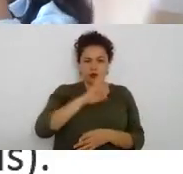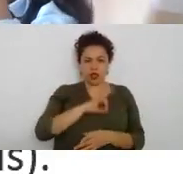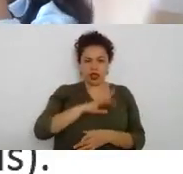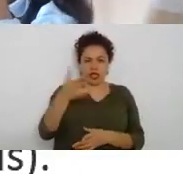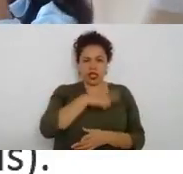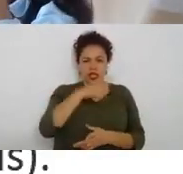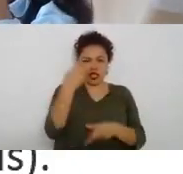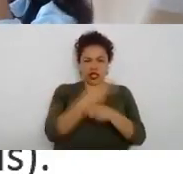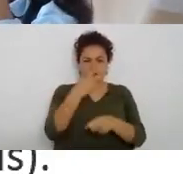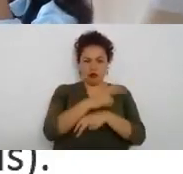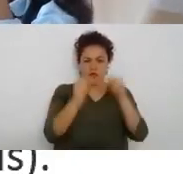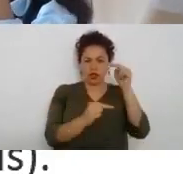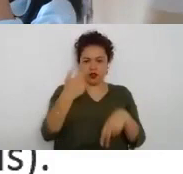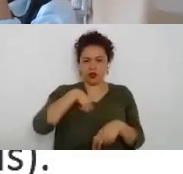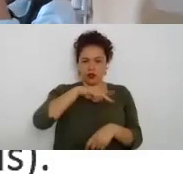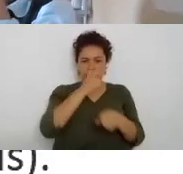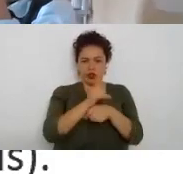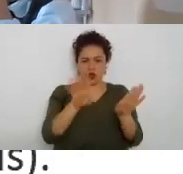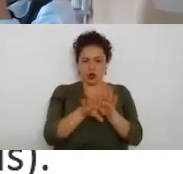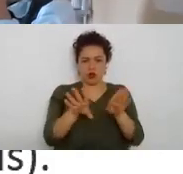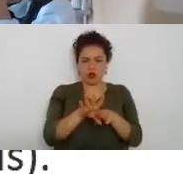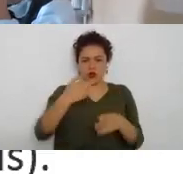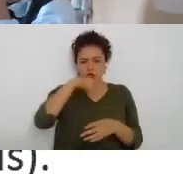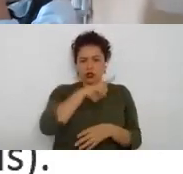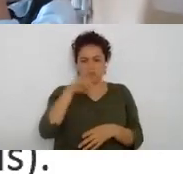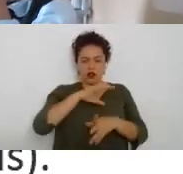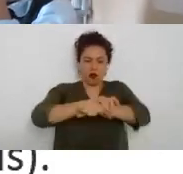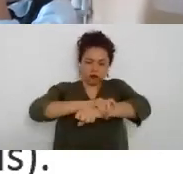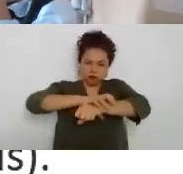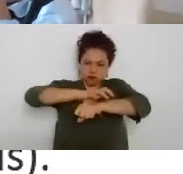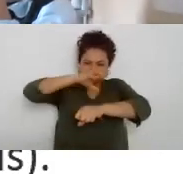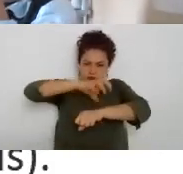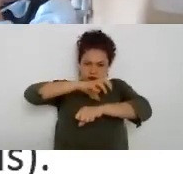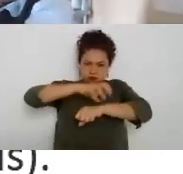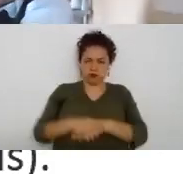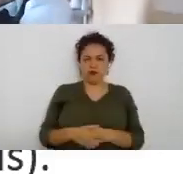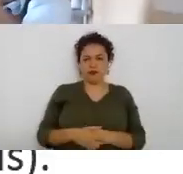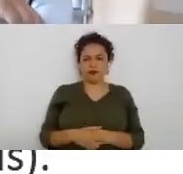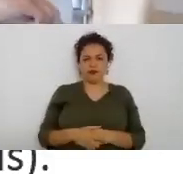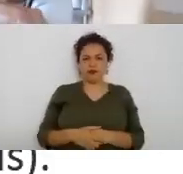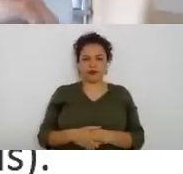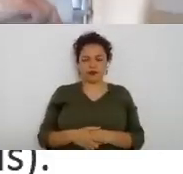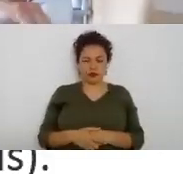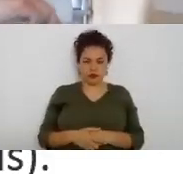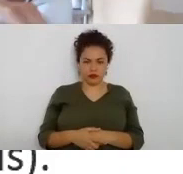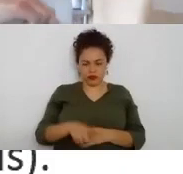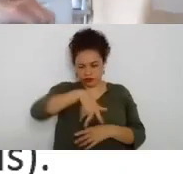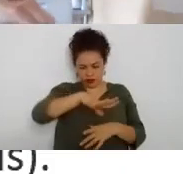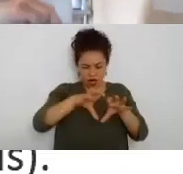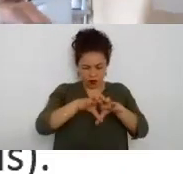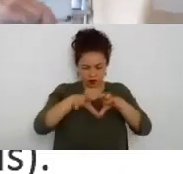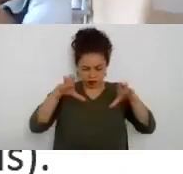segundo grado? Podemos notar que hay una hinchazón en el área, ¿de acuerdo? La piel